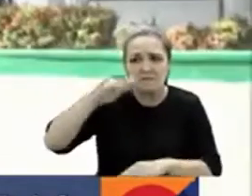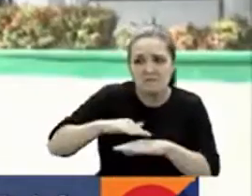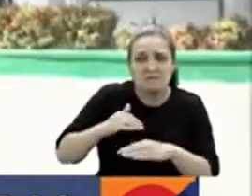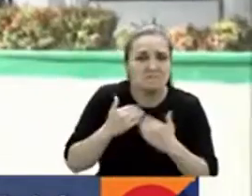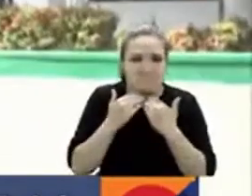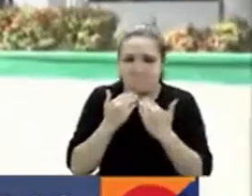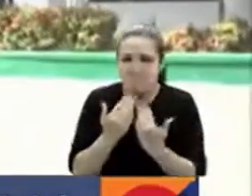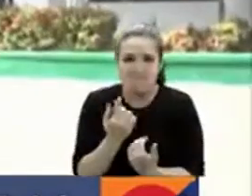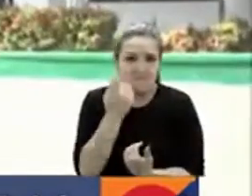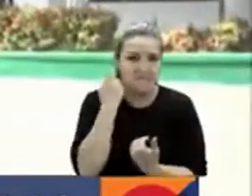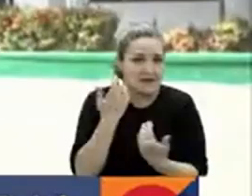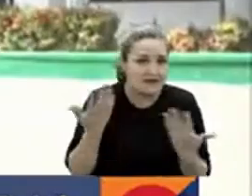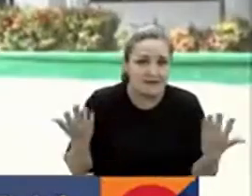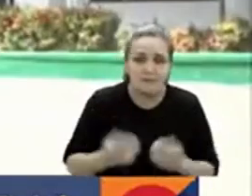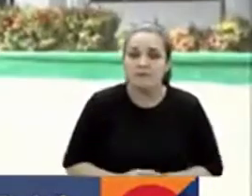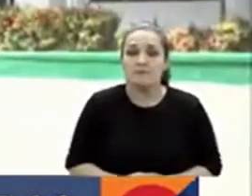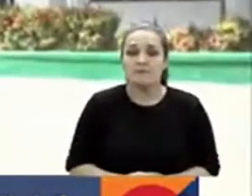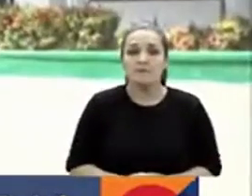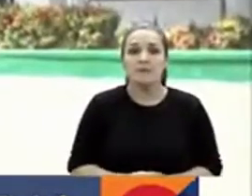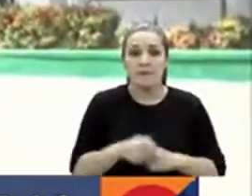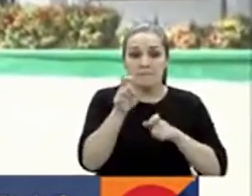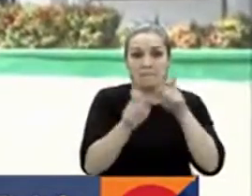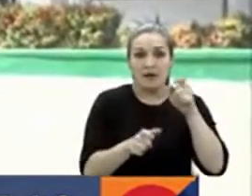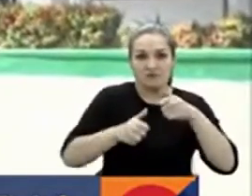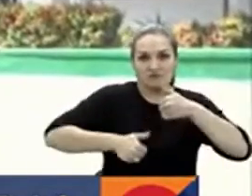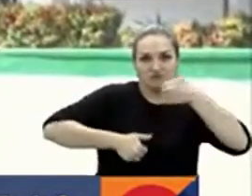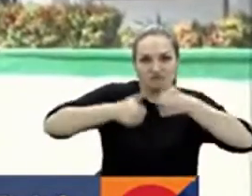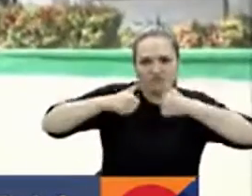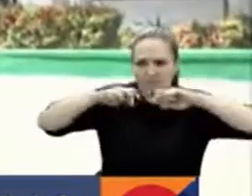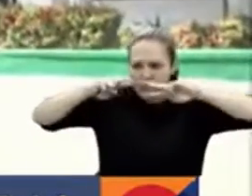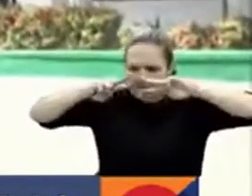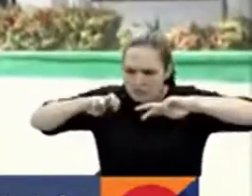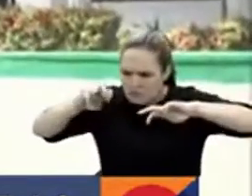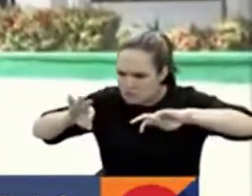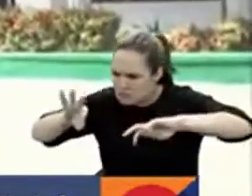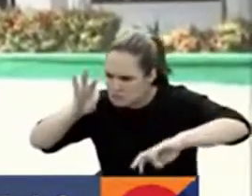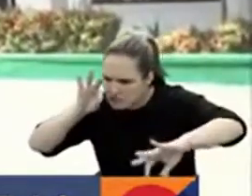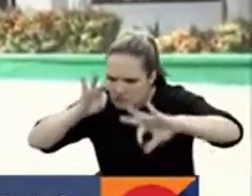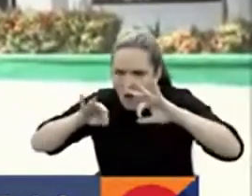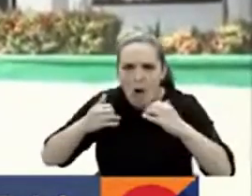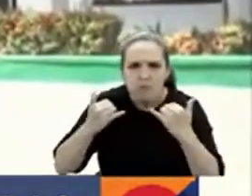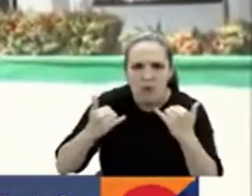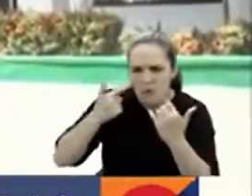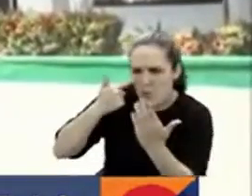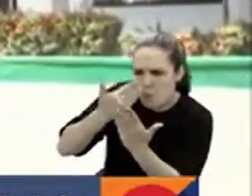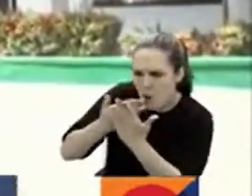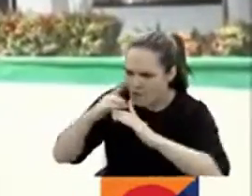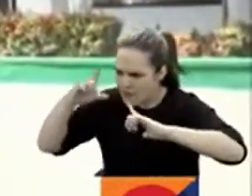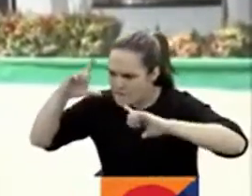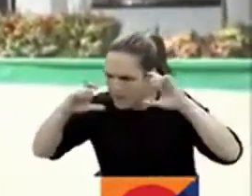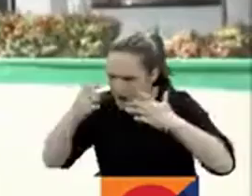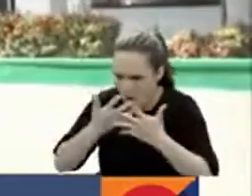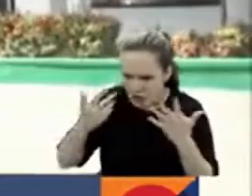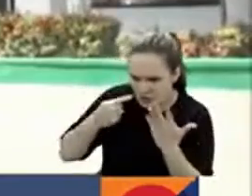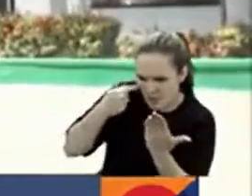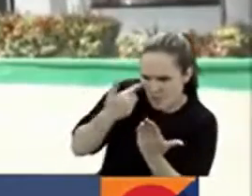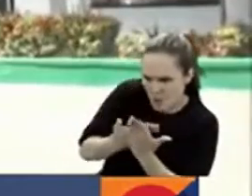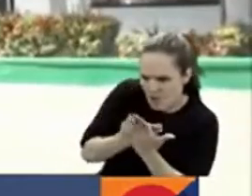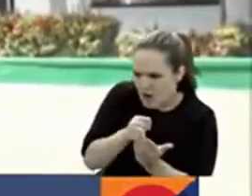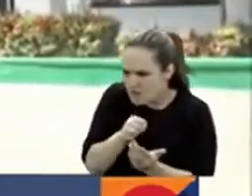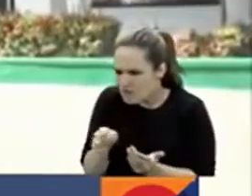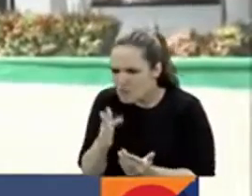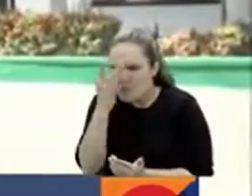homicidios. Encargados de adelantar las labores de recolección de elementos probatorios y evidencias físicas que permitan determinar